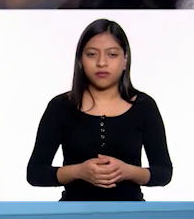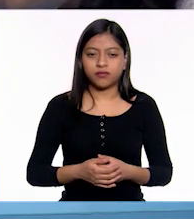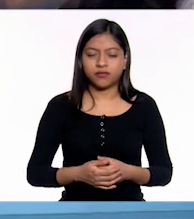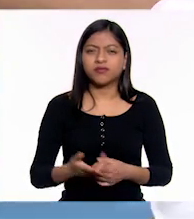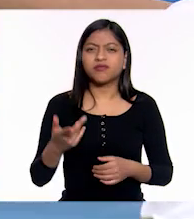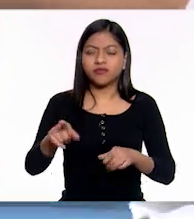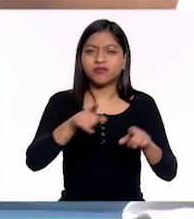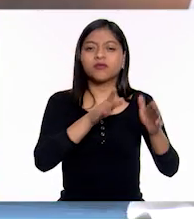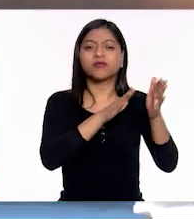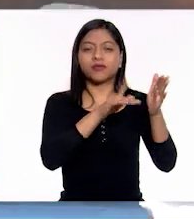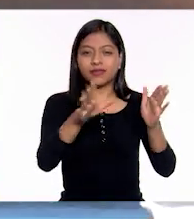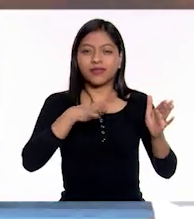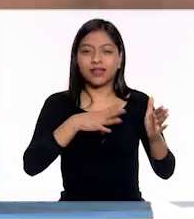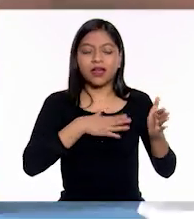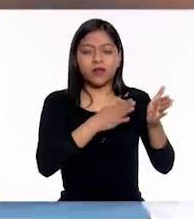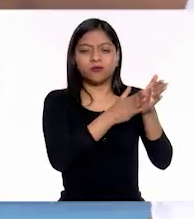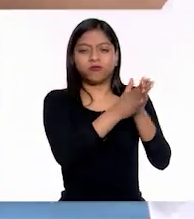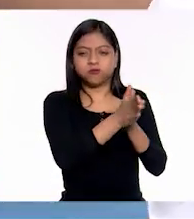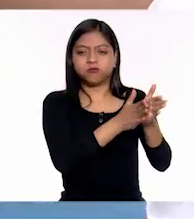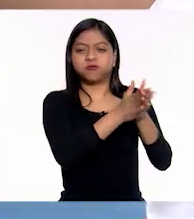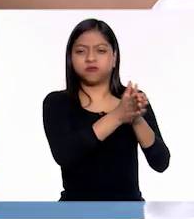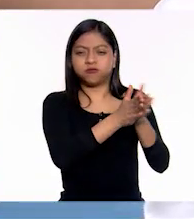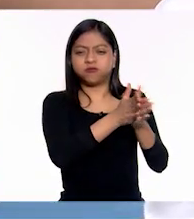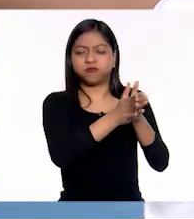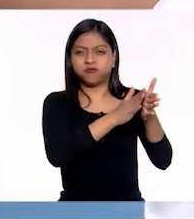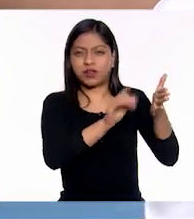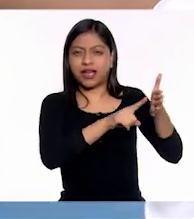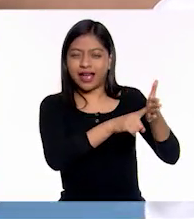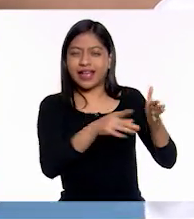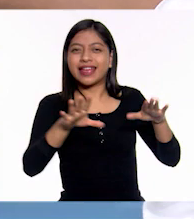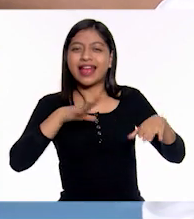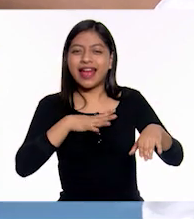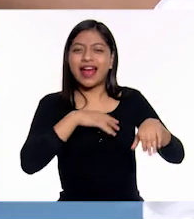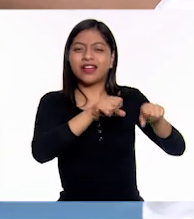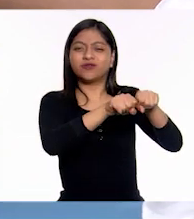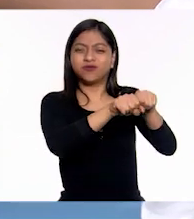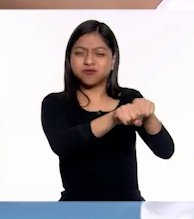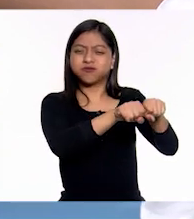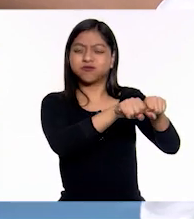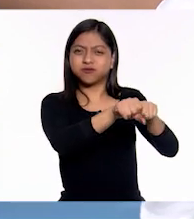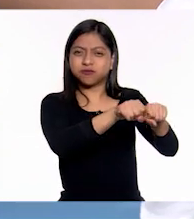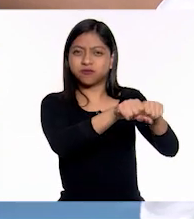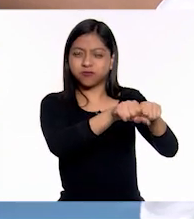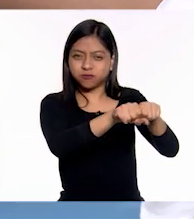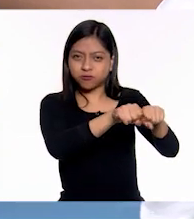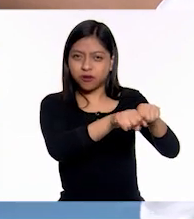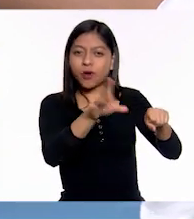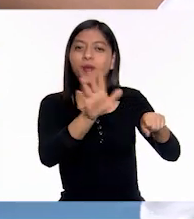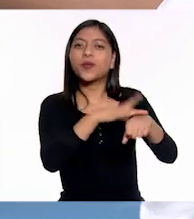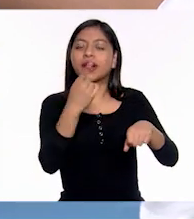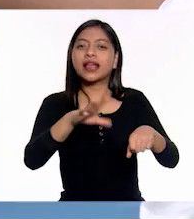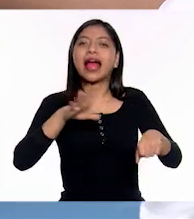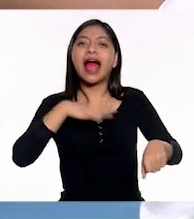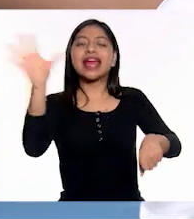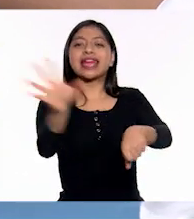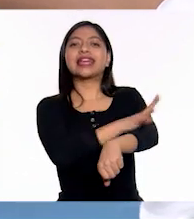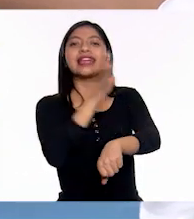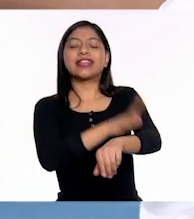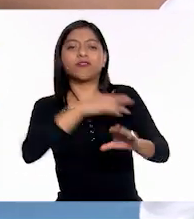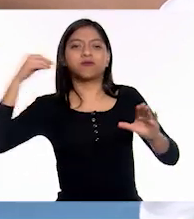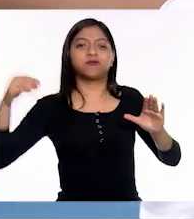esta fricción, yo siento ese campo magnético y el columpio se mueve por sí solo porque está generando ese